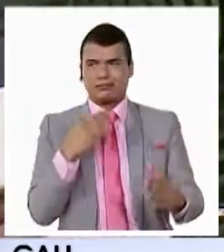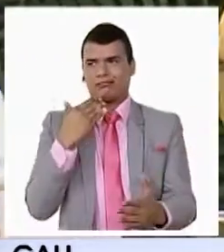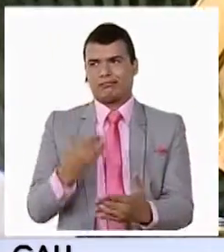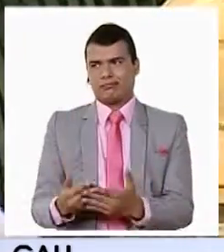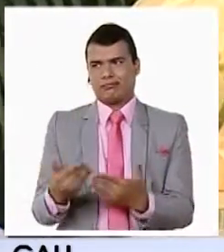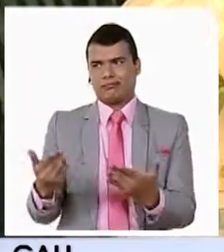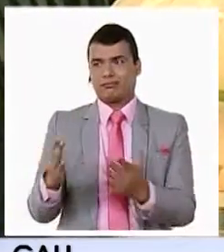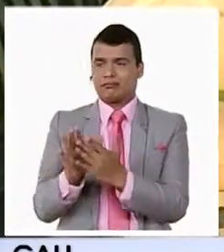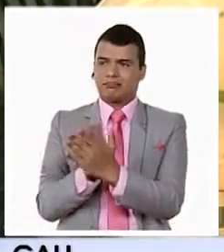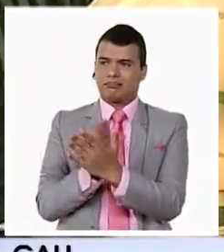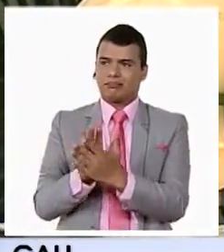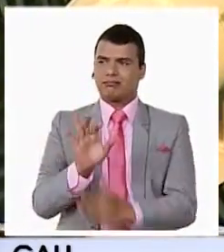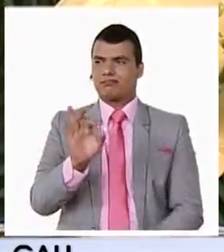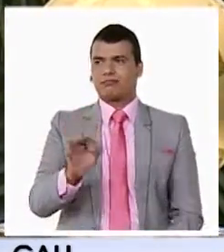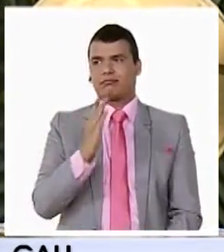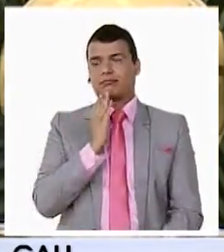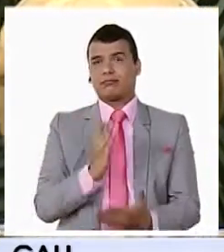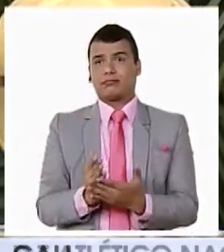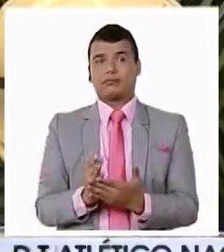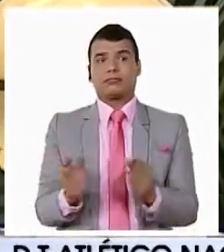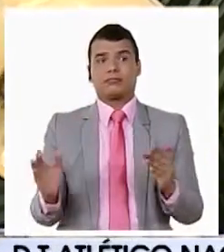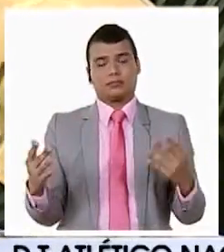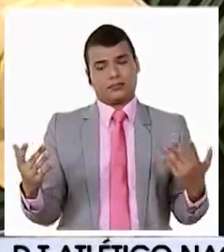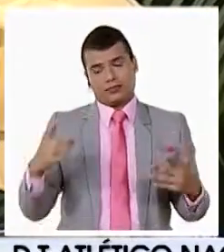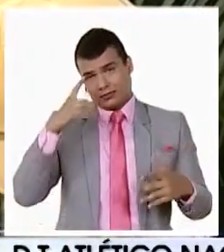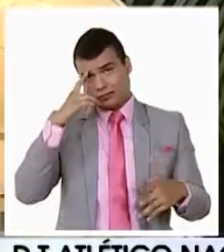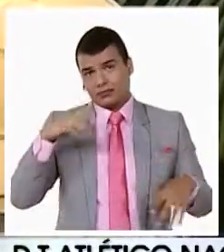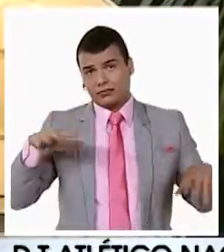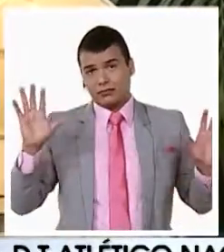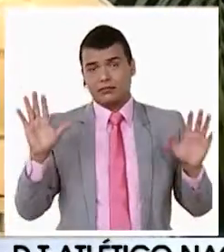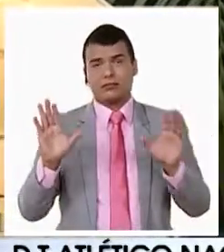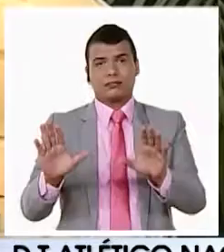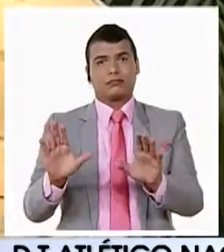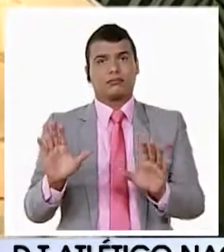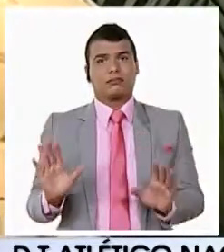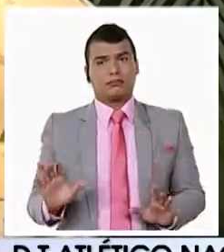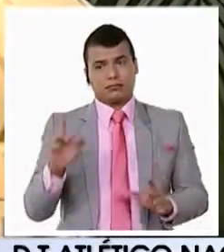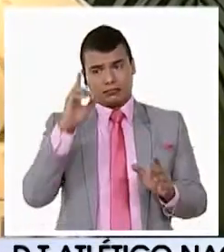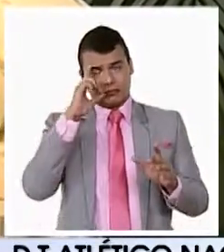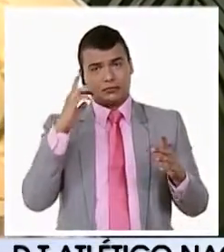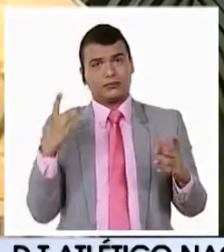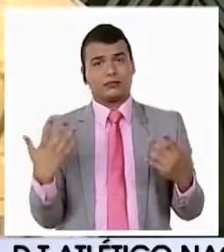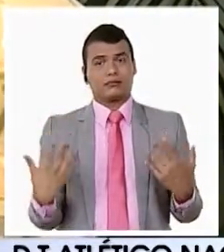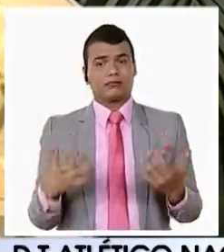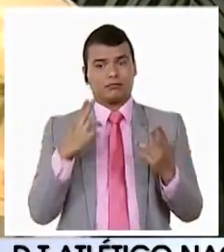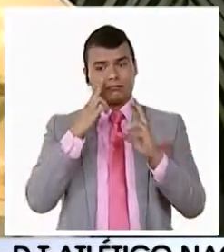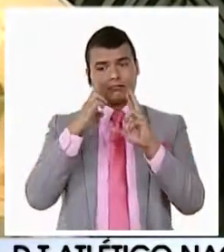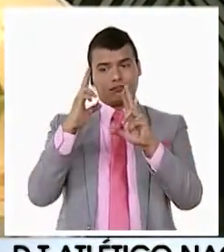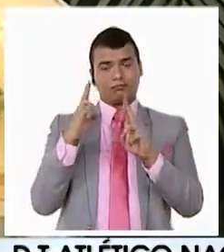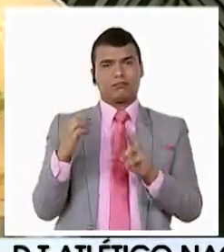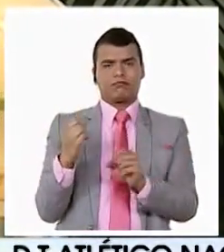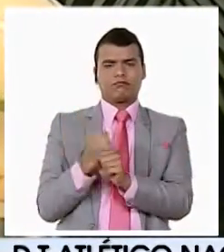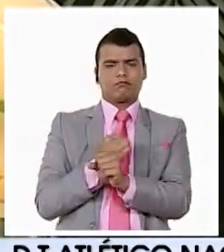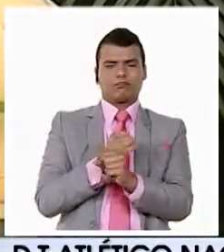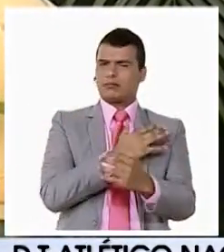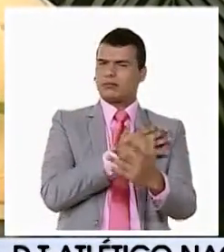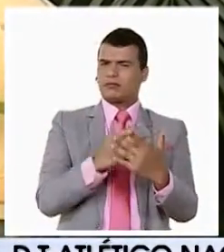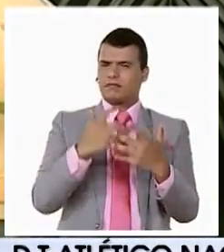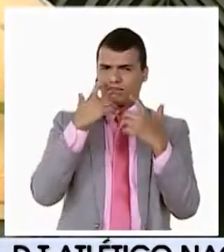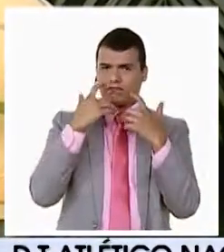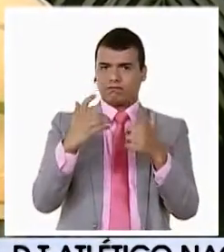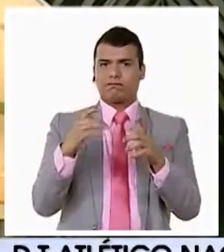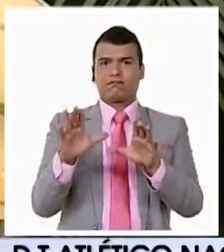distinción de tus palabras y indudablemente que ese creo que un reconocimiento de toda una carrera. Han sido ya